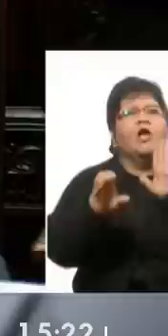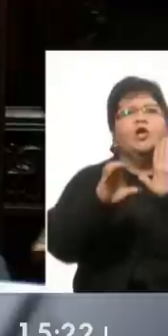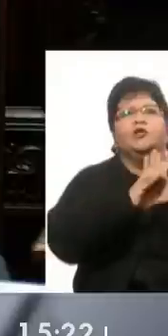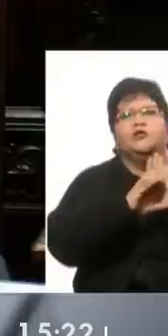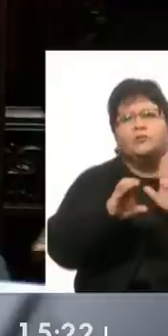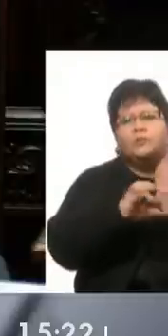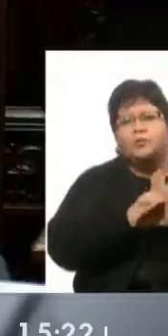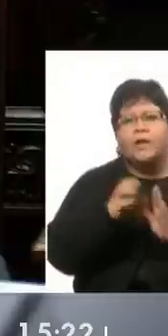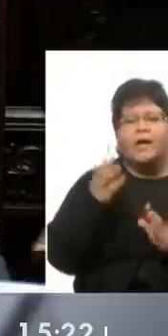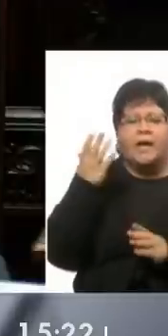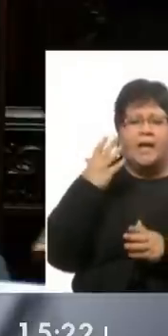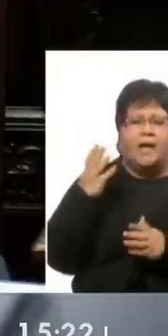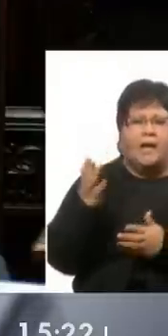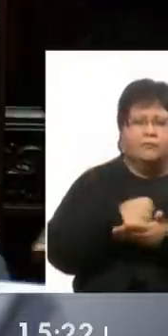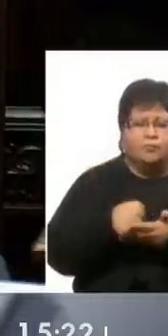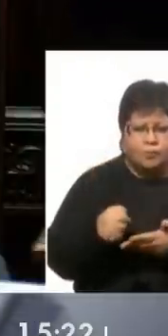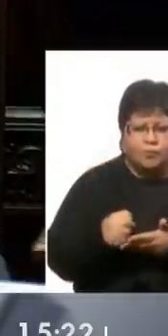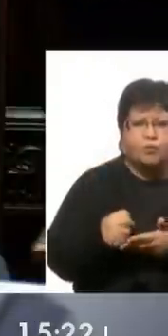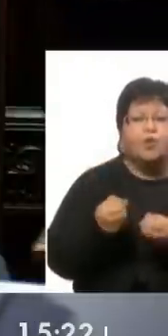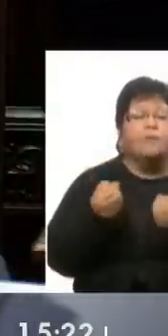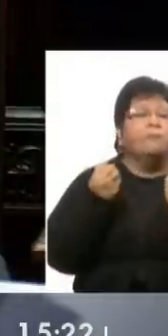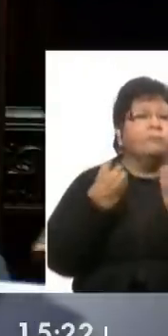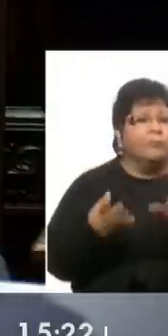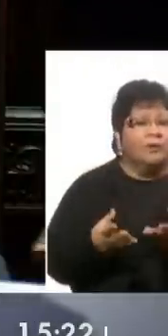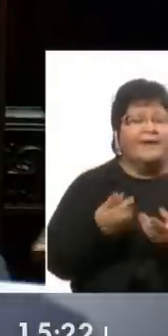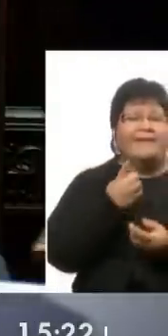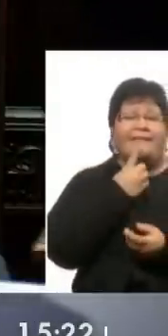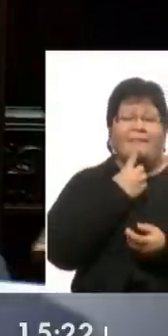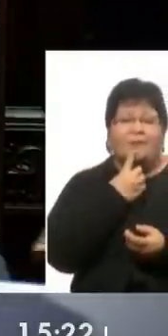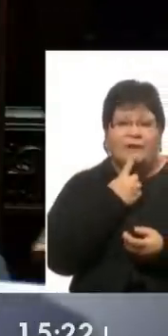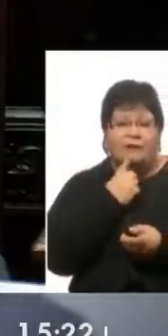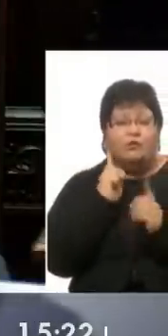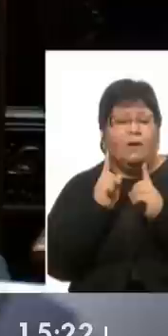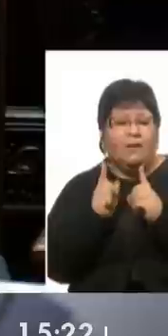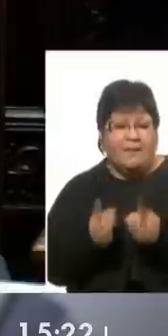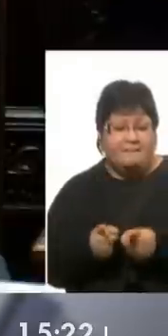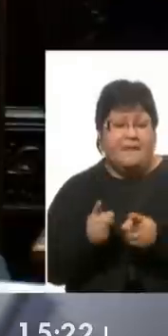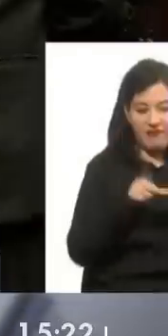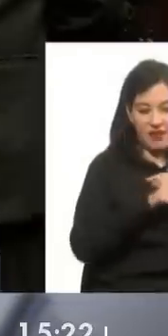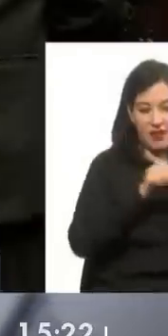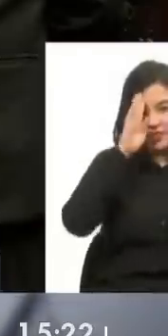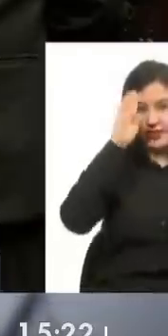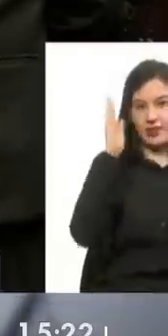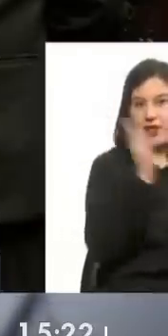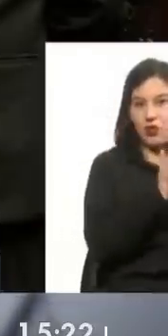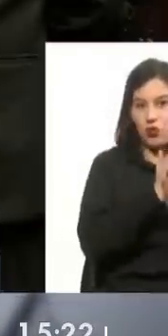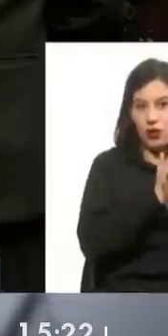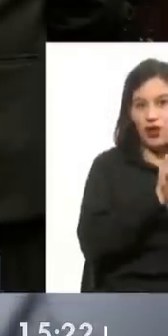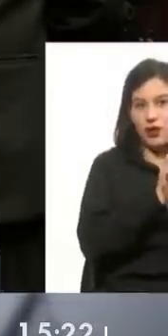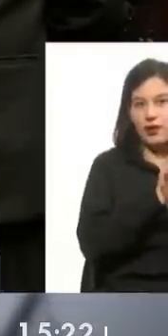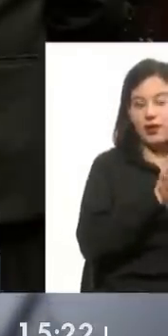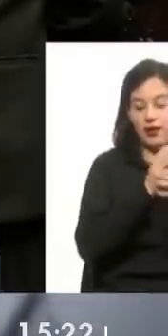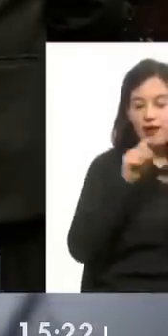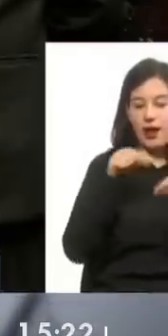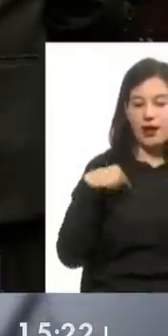mañana, de lunes a viernes, hasta las 6 de la tarde, todos los días. De manera que ahí, acá se va a recibir a todo el mundo, pero lo